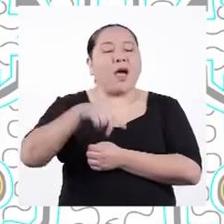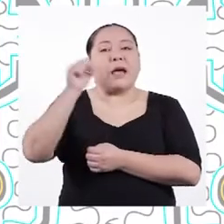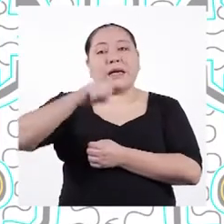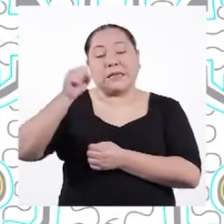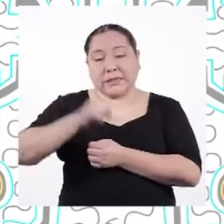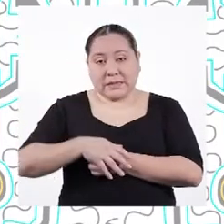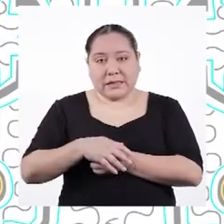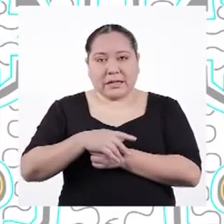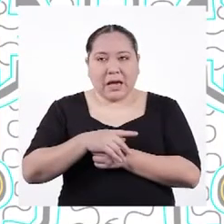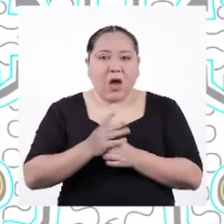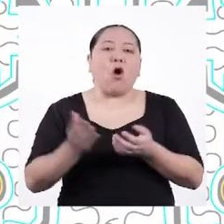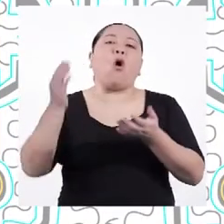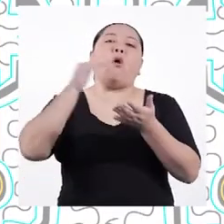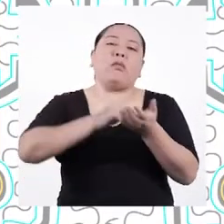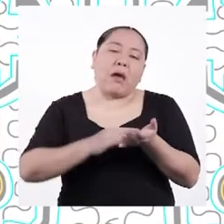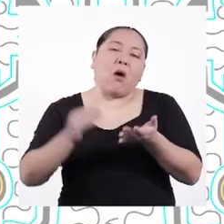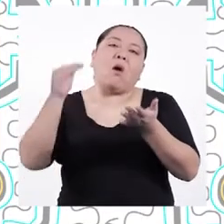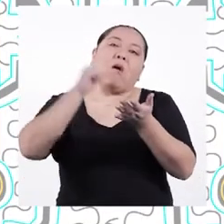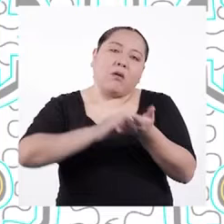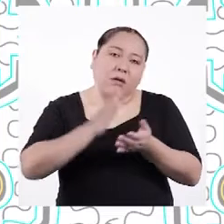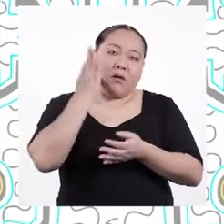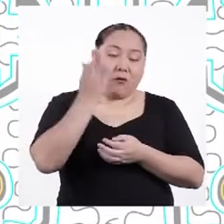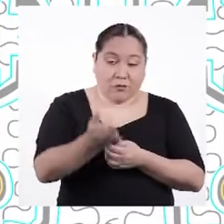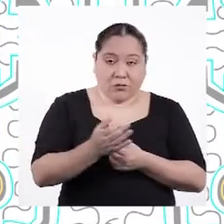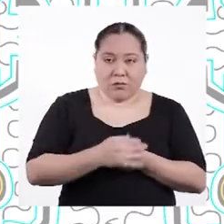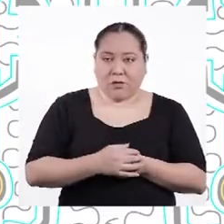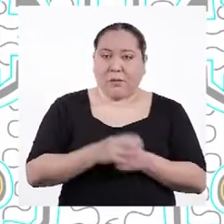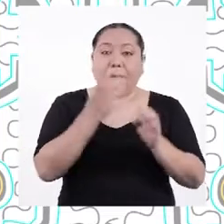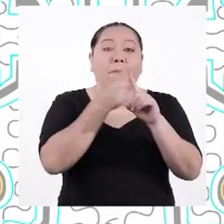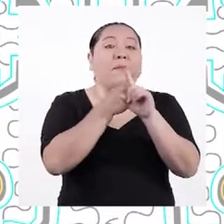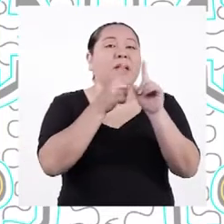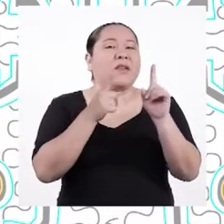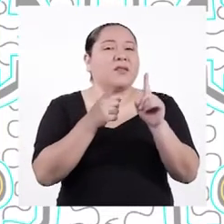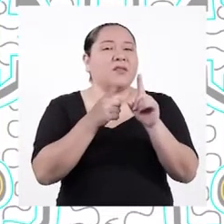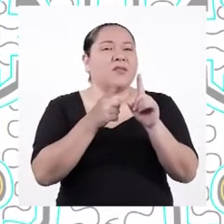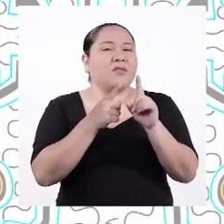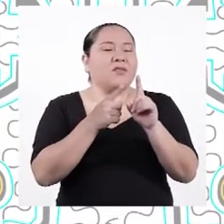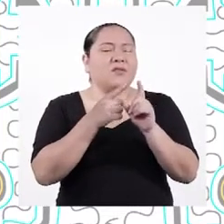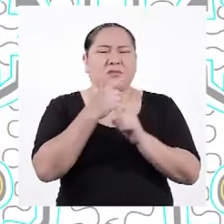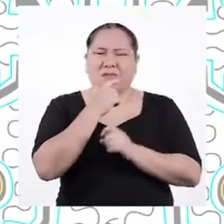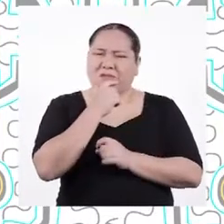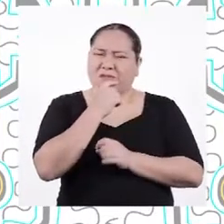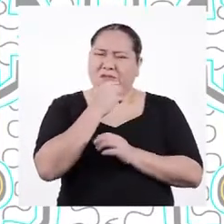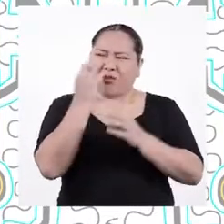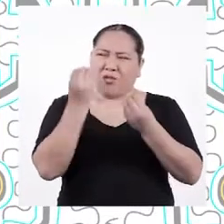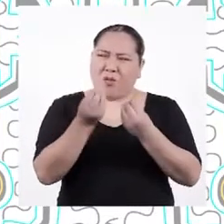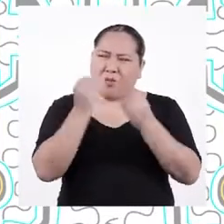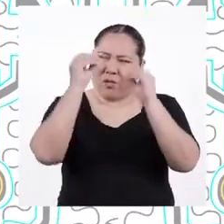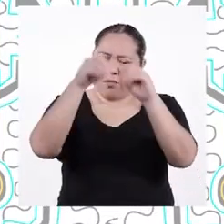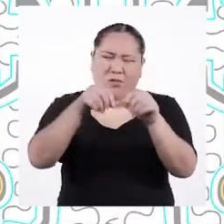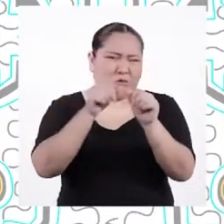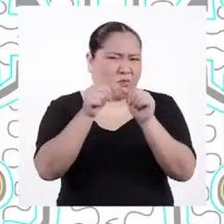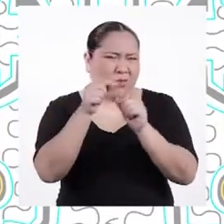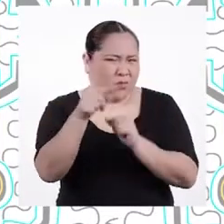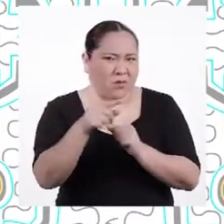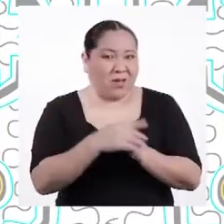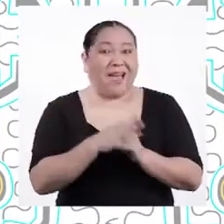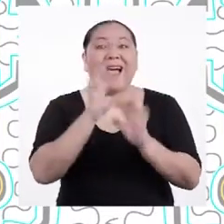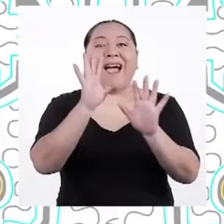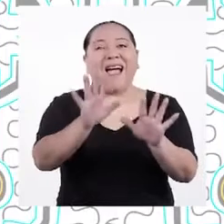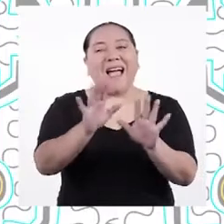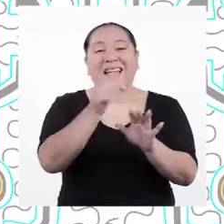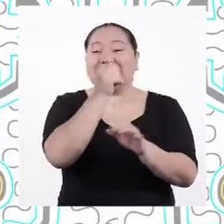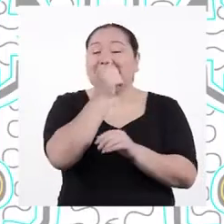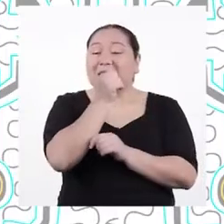en el futuro. Pero, ¿cómo hacen para ponerle número a eso? Pues la clave está en algo que se